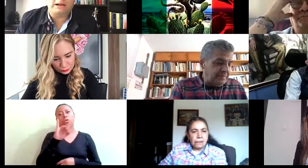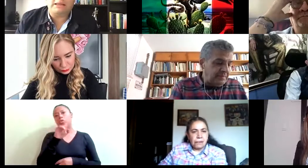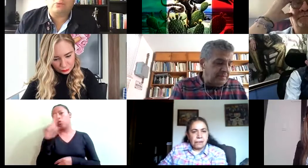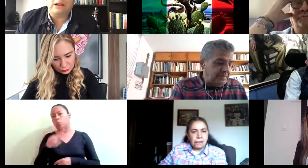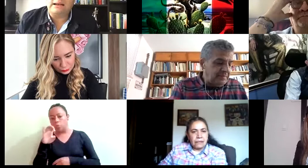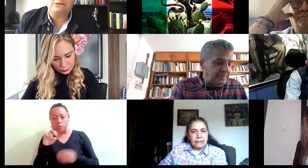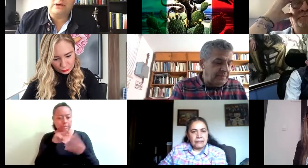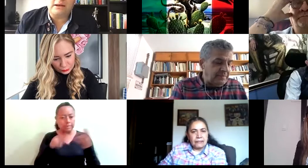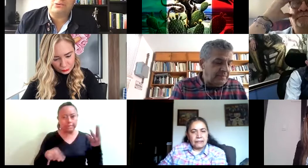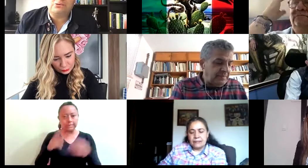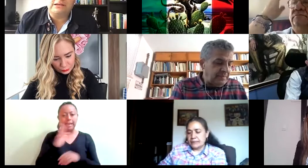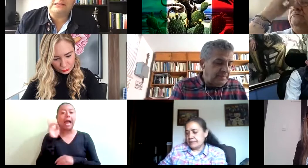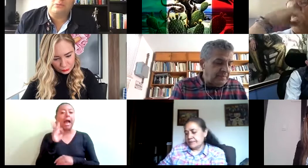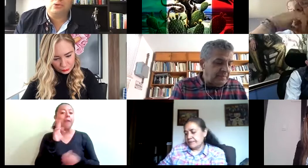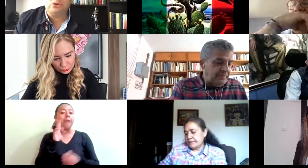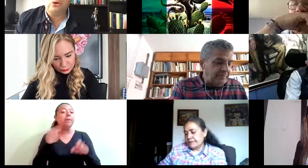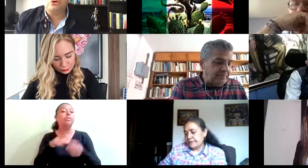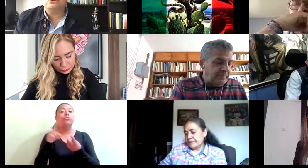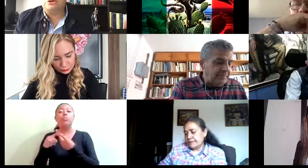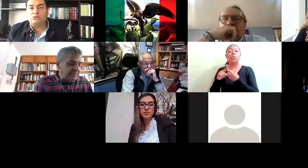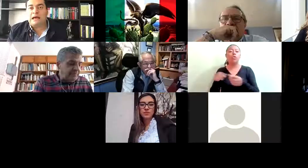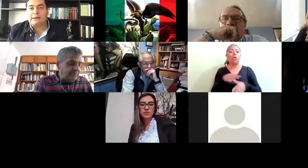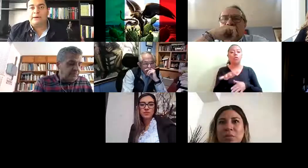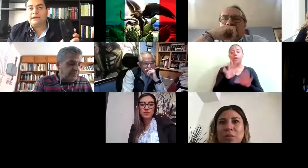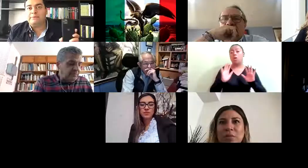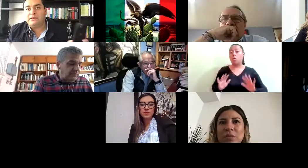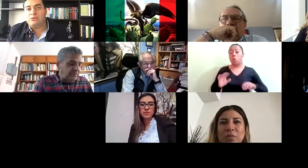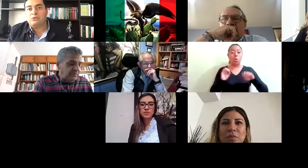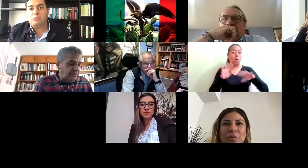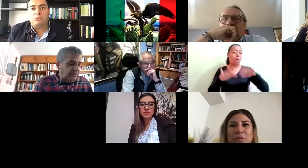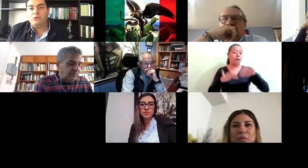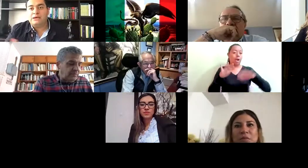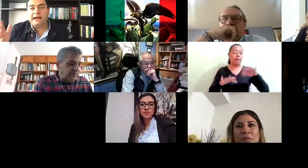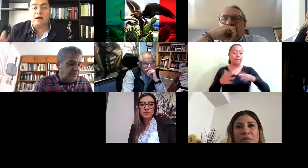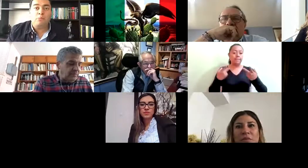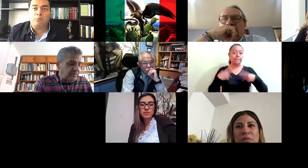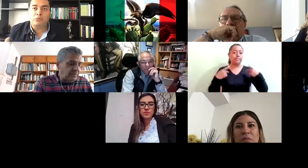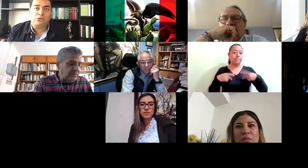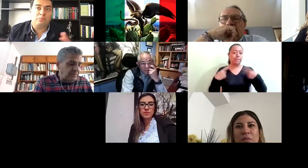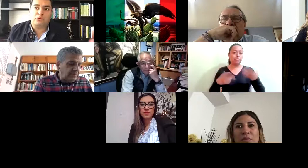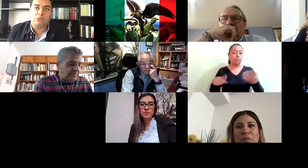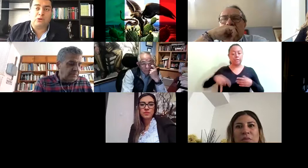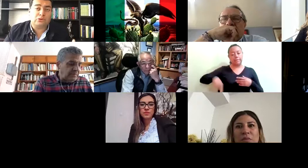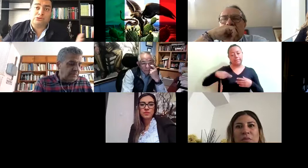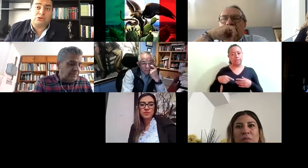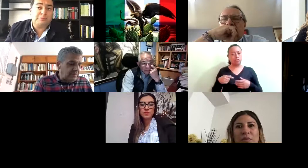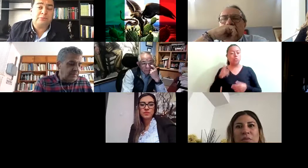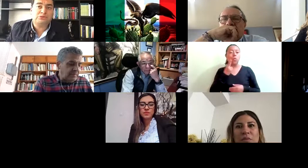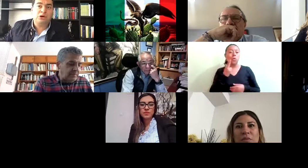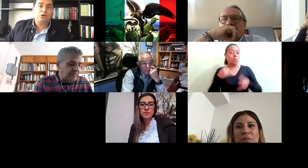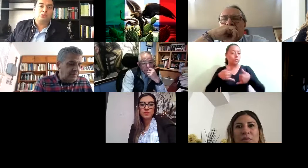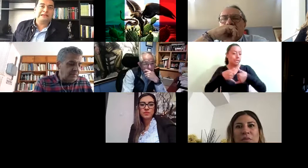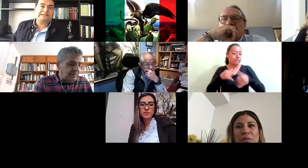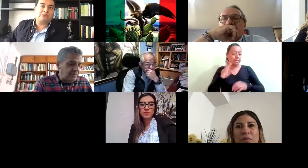o los particulares, los ciudadanos utilizan mucho su celular para ir viendo cómo llegar a un punto, de un punto a otro. Nosotros